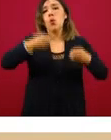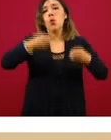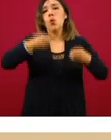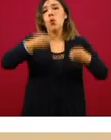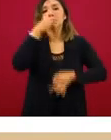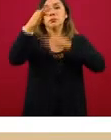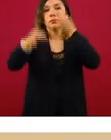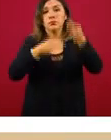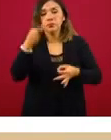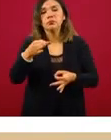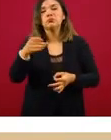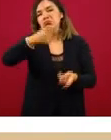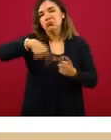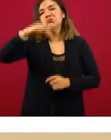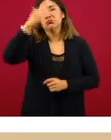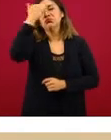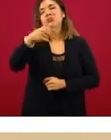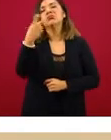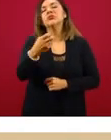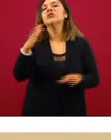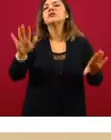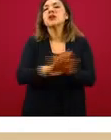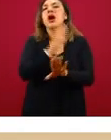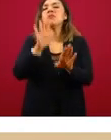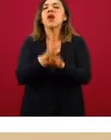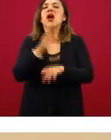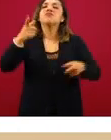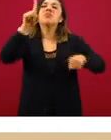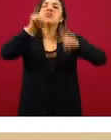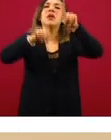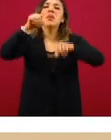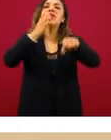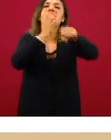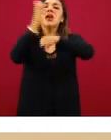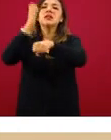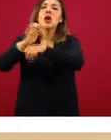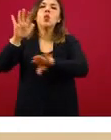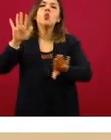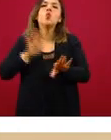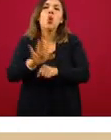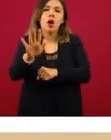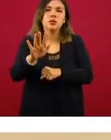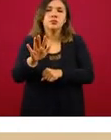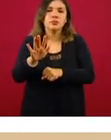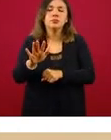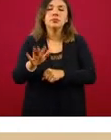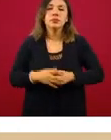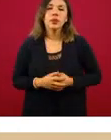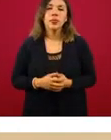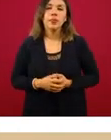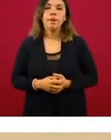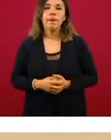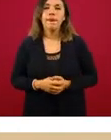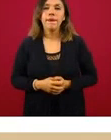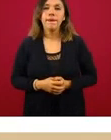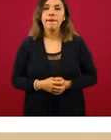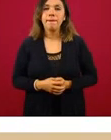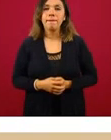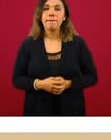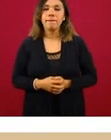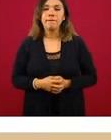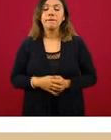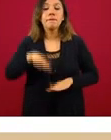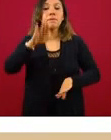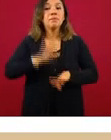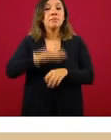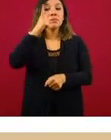medianoche. Y como sabemos, esto varía dependiendo de la entidad federativa, como lo veremos en la siguiente diapositiva. La que tiene la